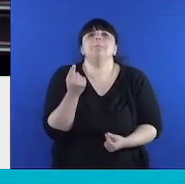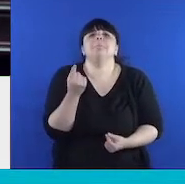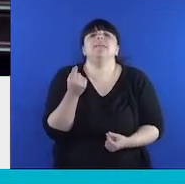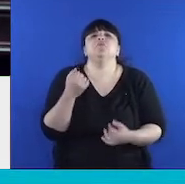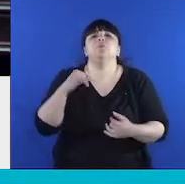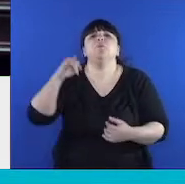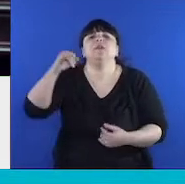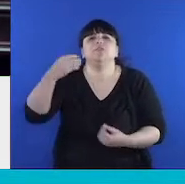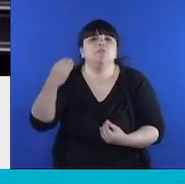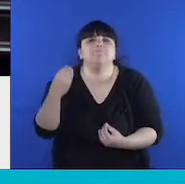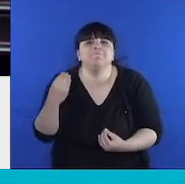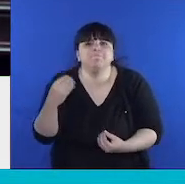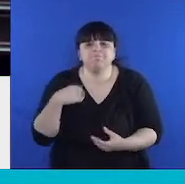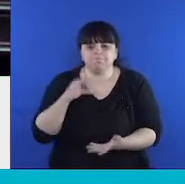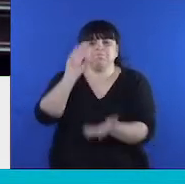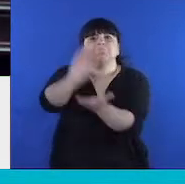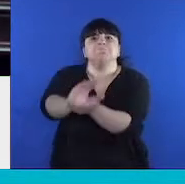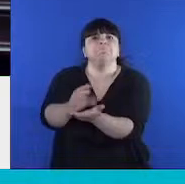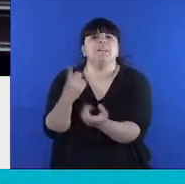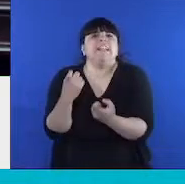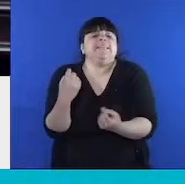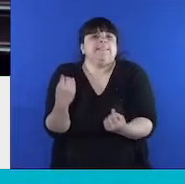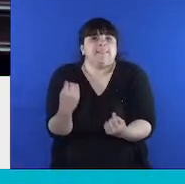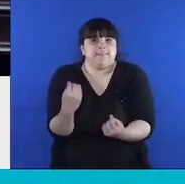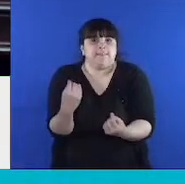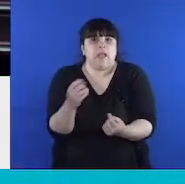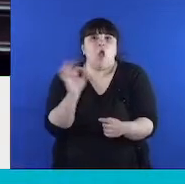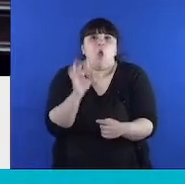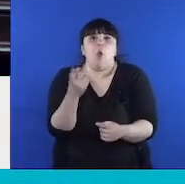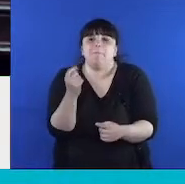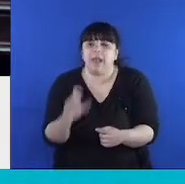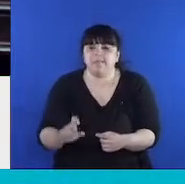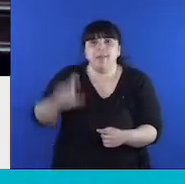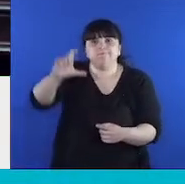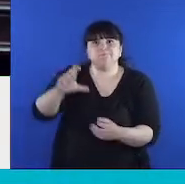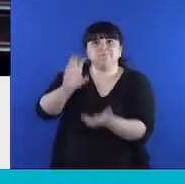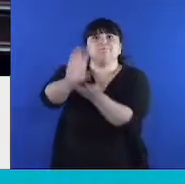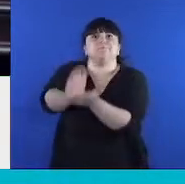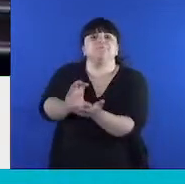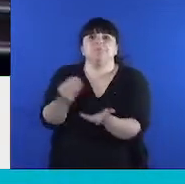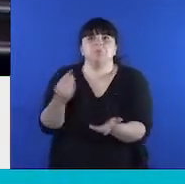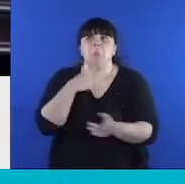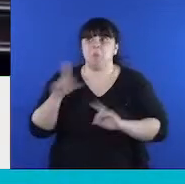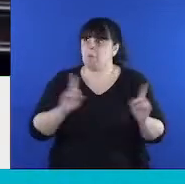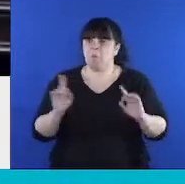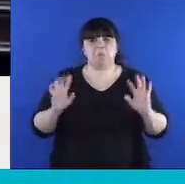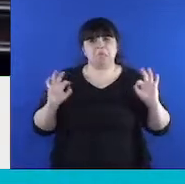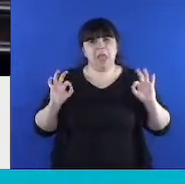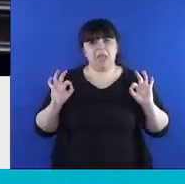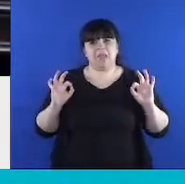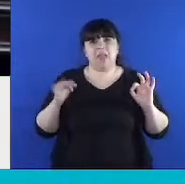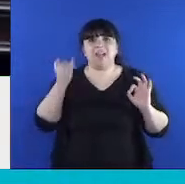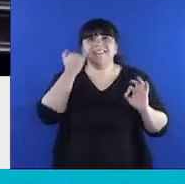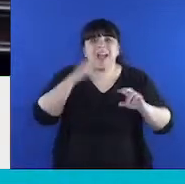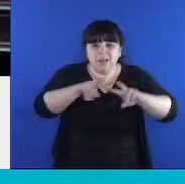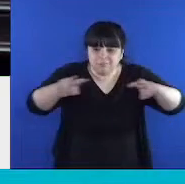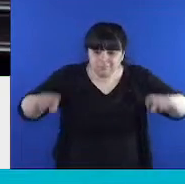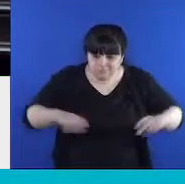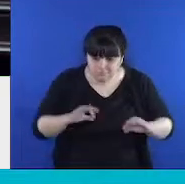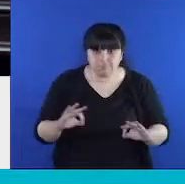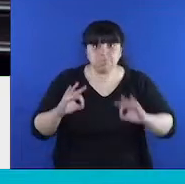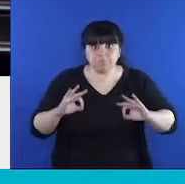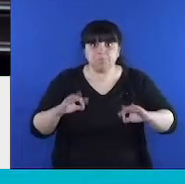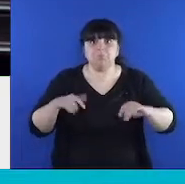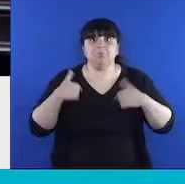sociedad anónima o qué incremento presupuestario se le iba a hacer, y dijo que ninguno, que con los recursos que ya tenía estaba bien para